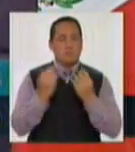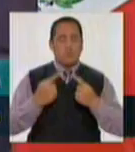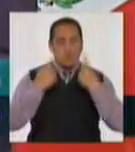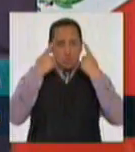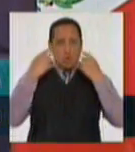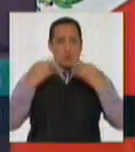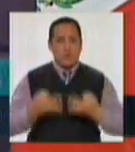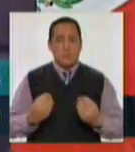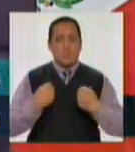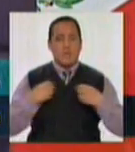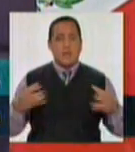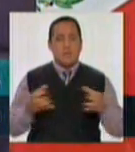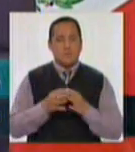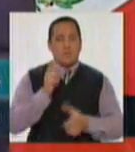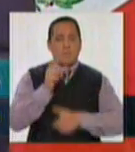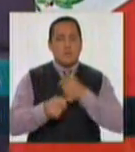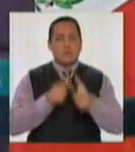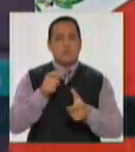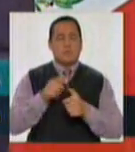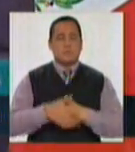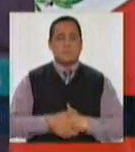concretos para nuestras poblaciones.